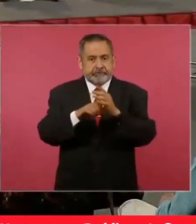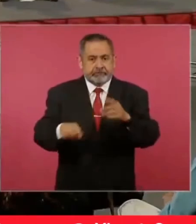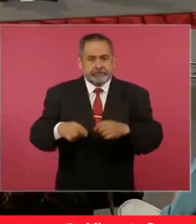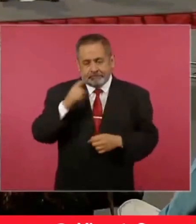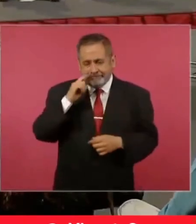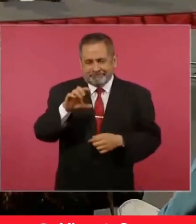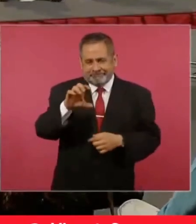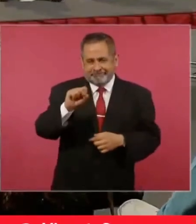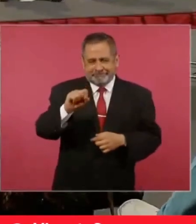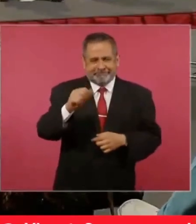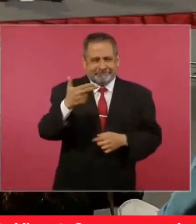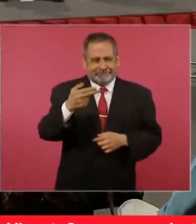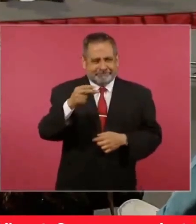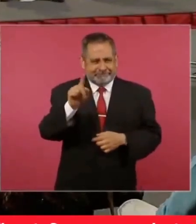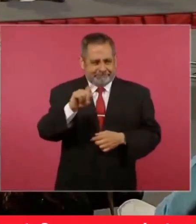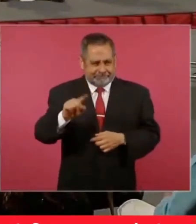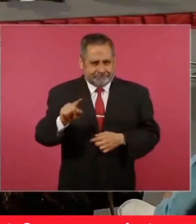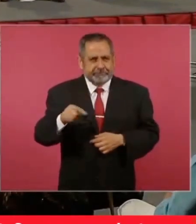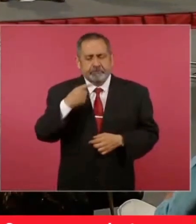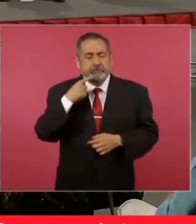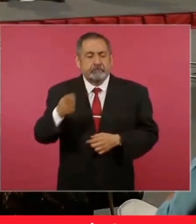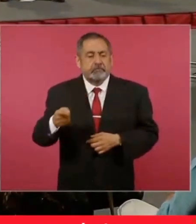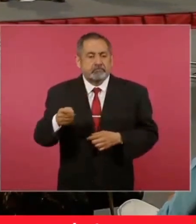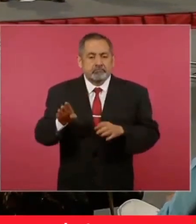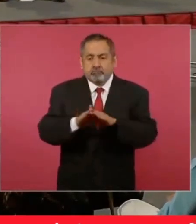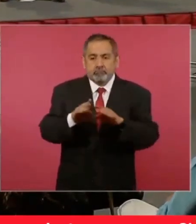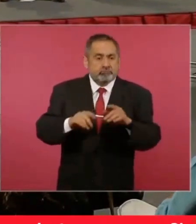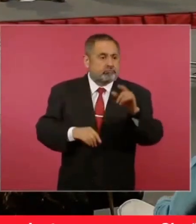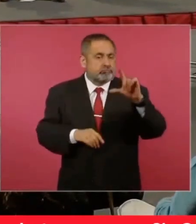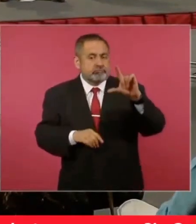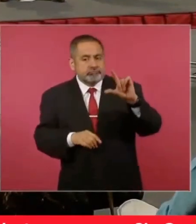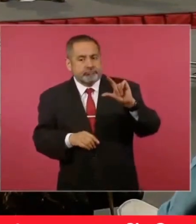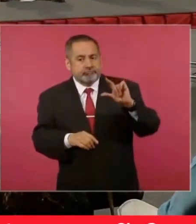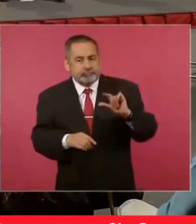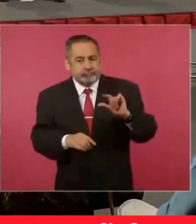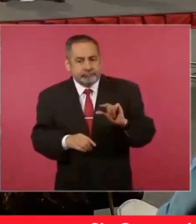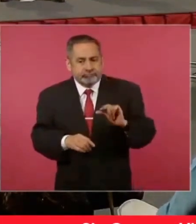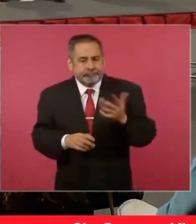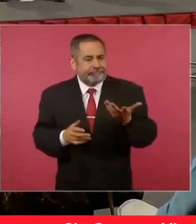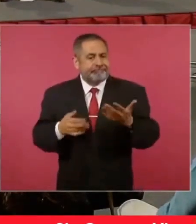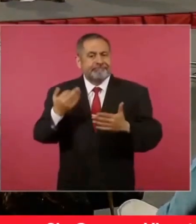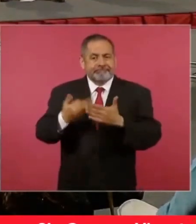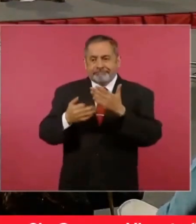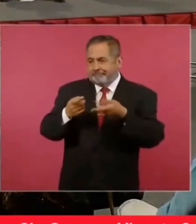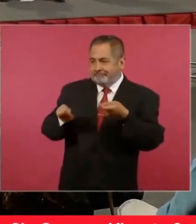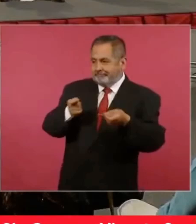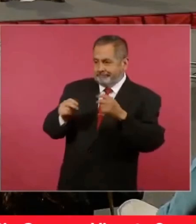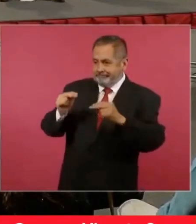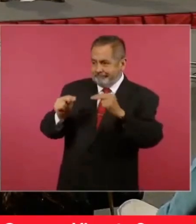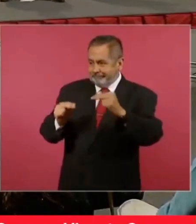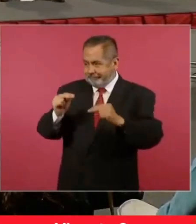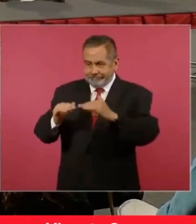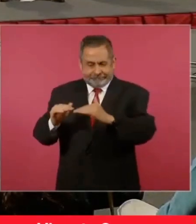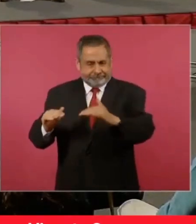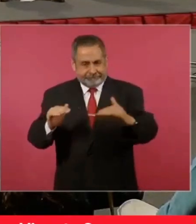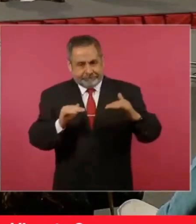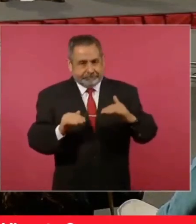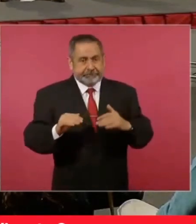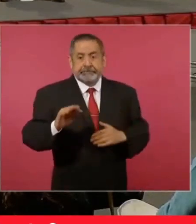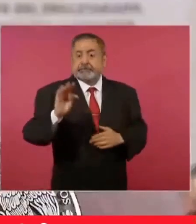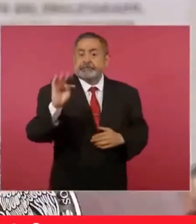60 Hz, que es la nominal, puede empezar a disminuir debido a que no hay un balance, y si no hacemos las